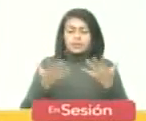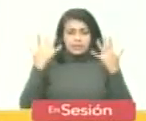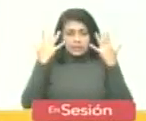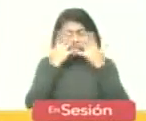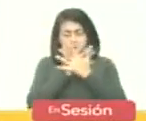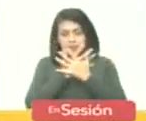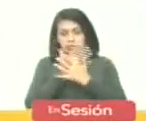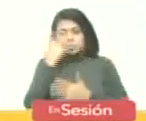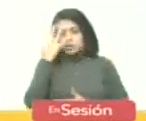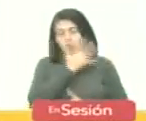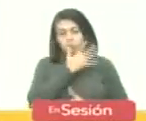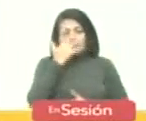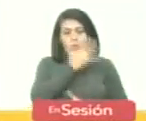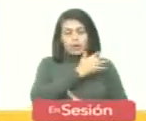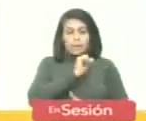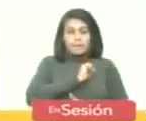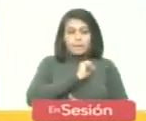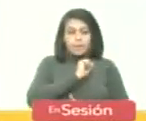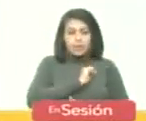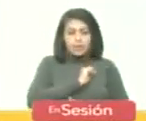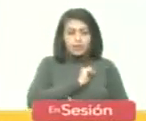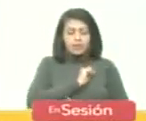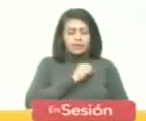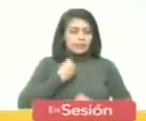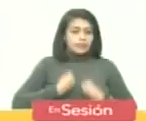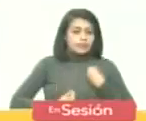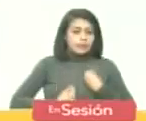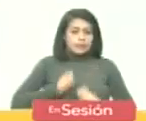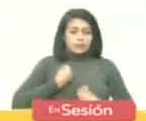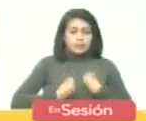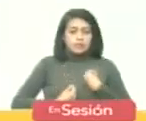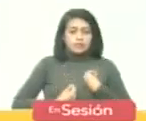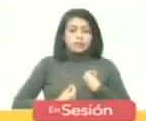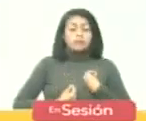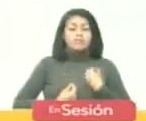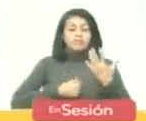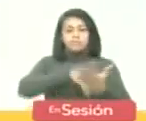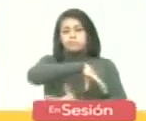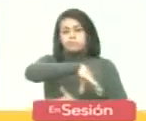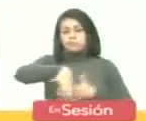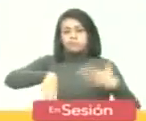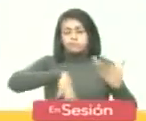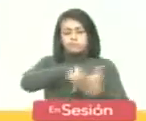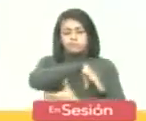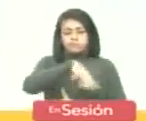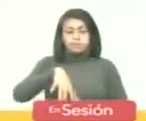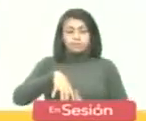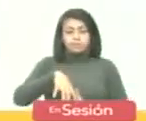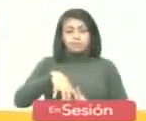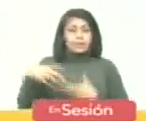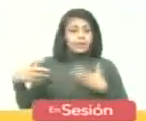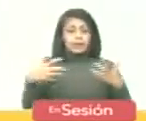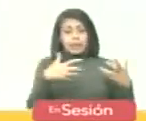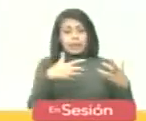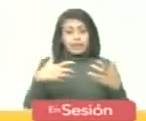Incertidumbre, miedo, desesperación, anarquía, llevarnos a una guerra